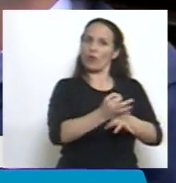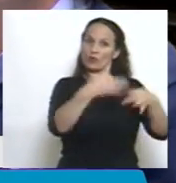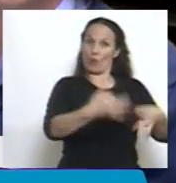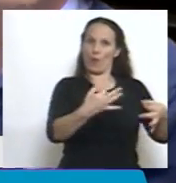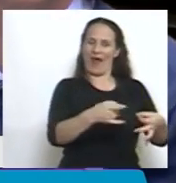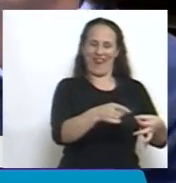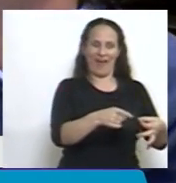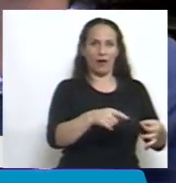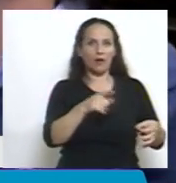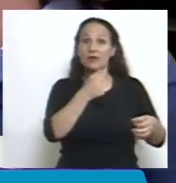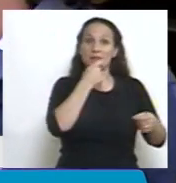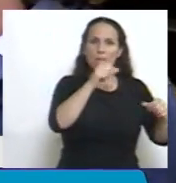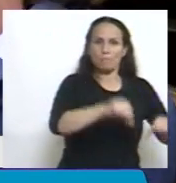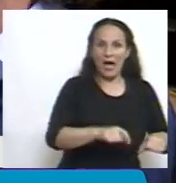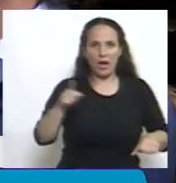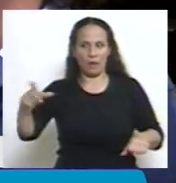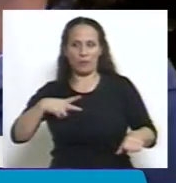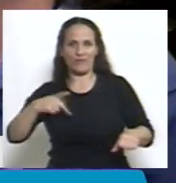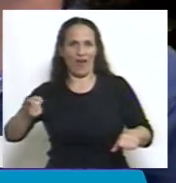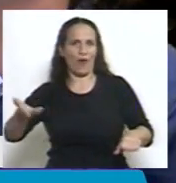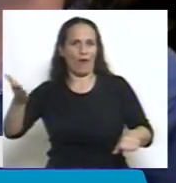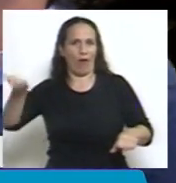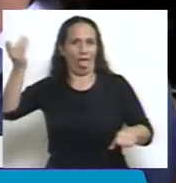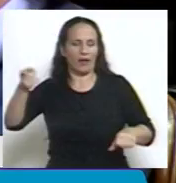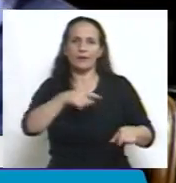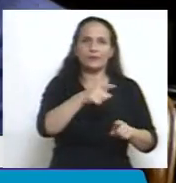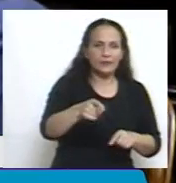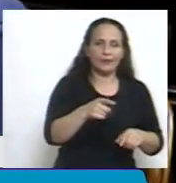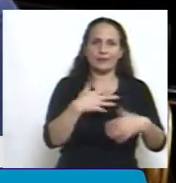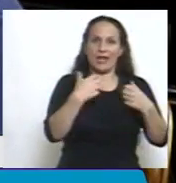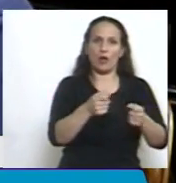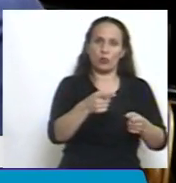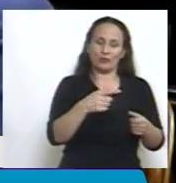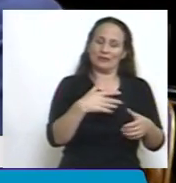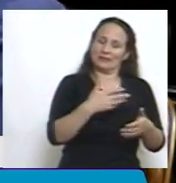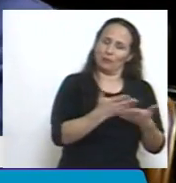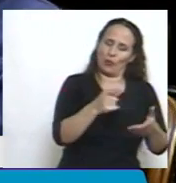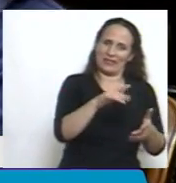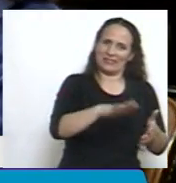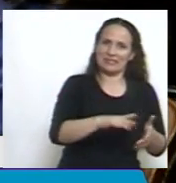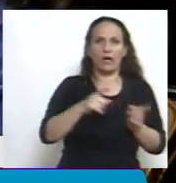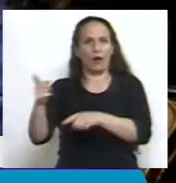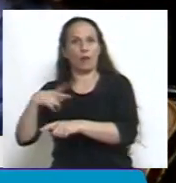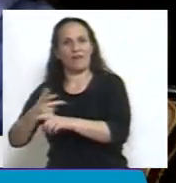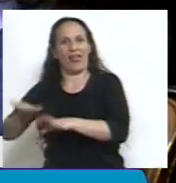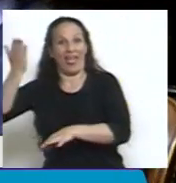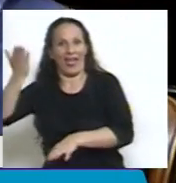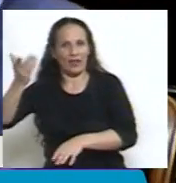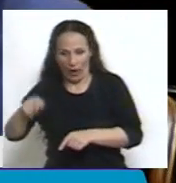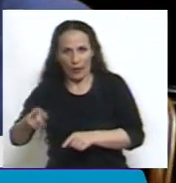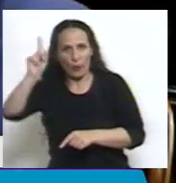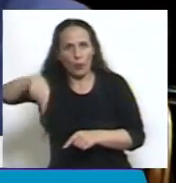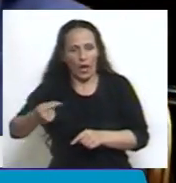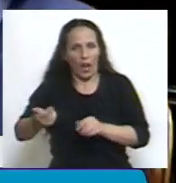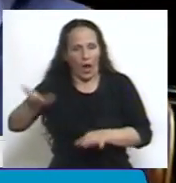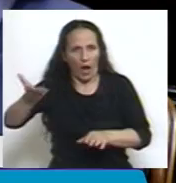la educación privada. Salud, se hace rentable la prepaga. Seguridad, se hace rentable la seguridad privada, o se generan precios distintos